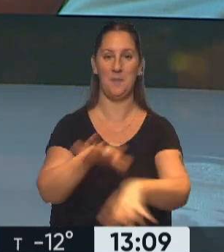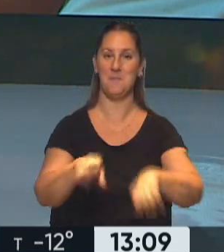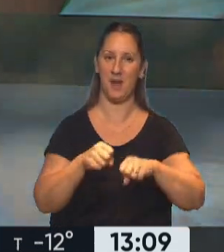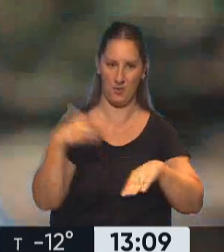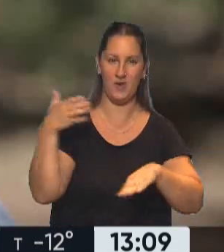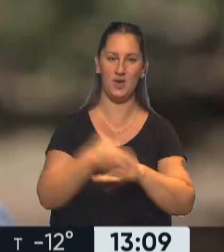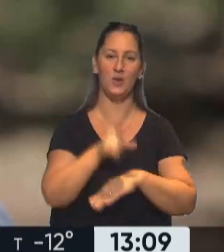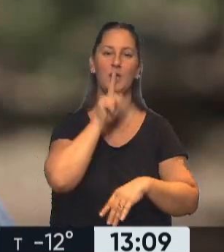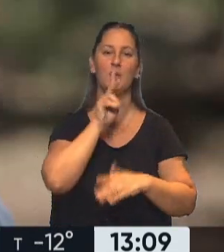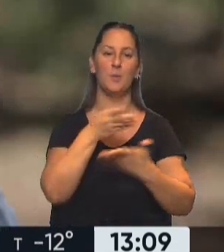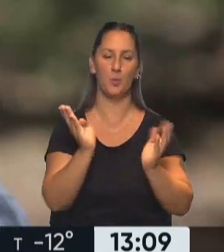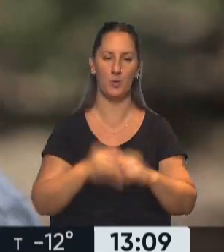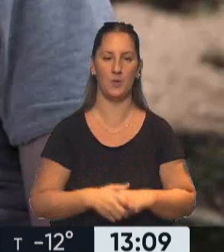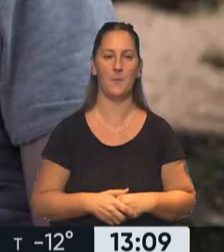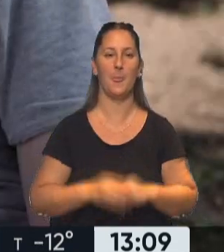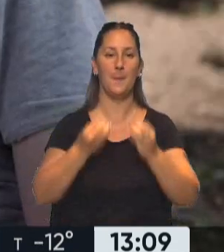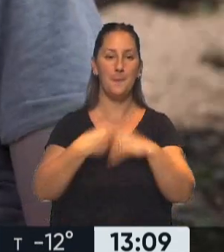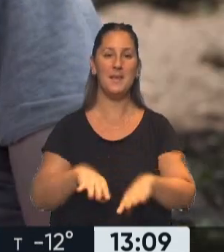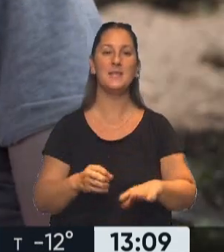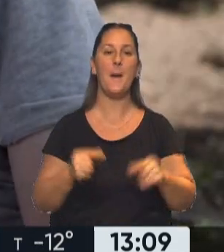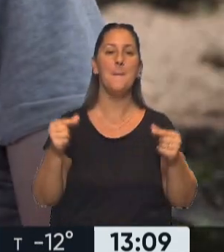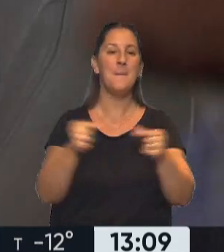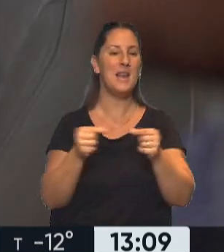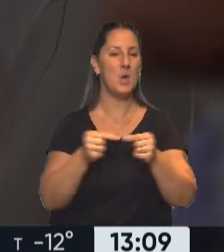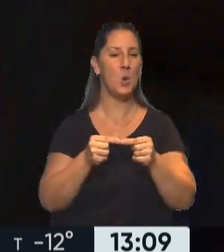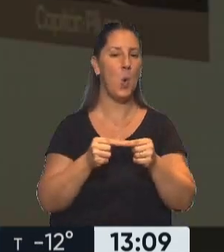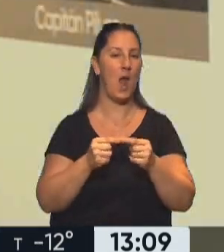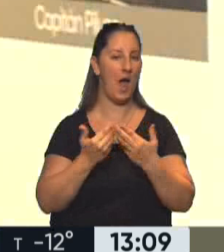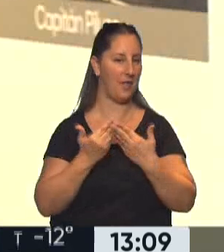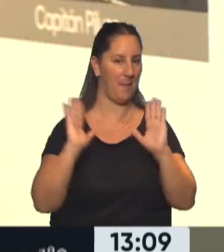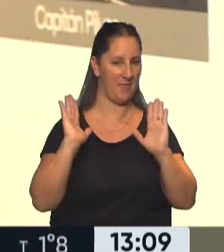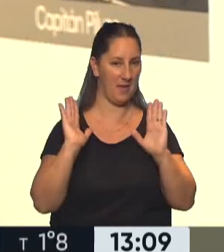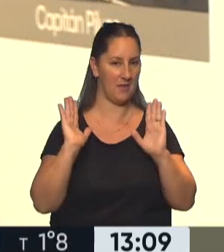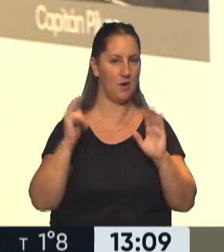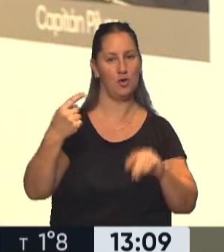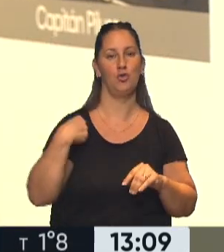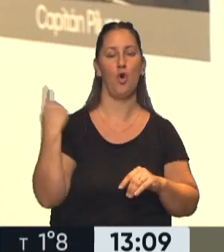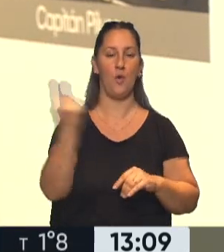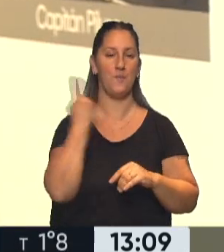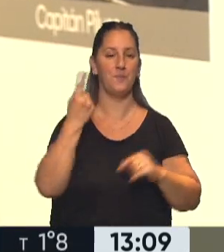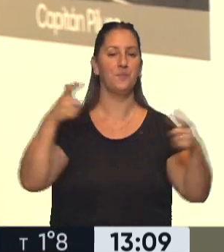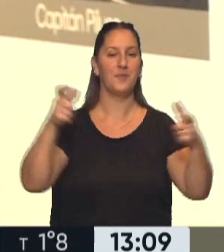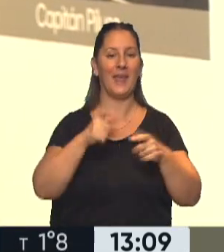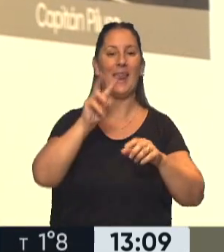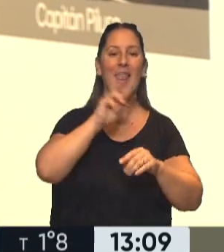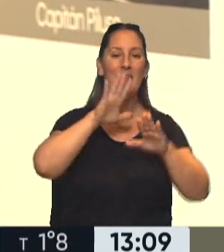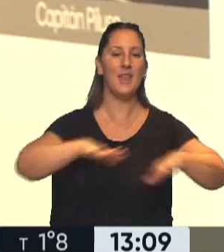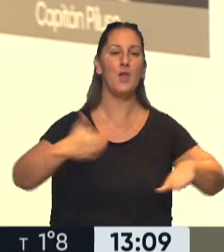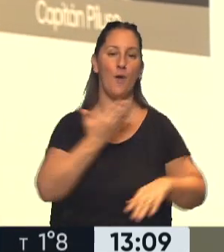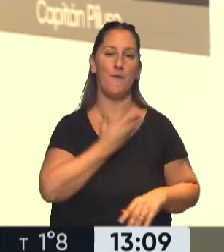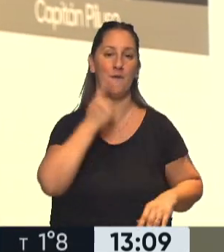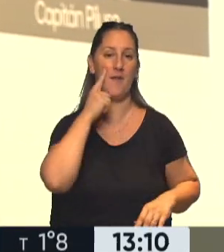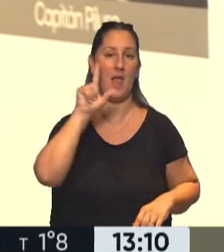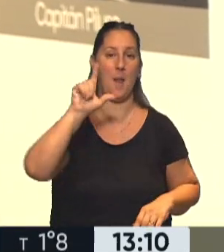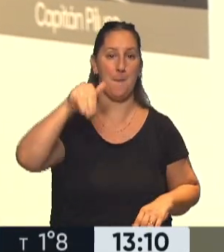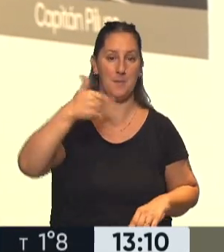pública. Nace como una película independiente. Yo dirijo una compañía que se llama Niña Niño Films y